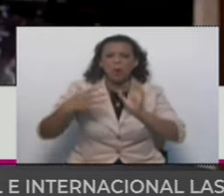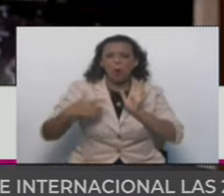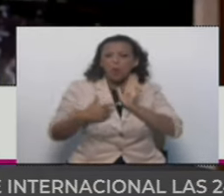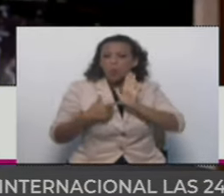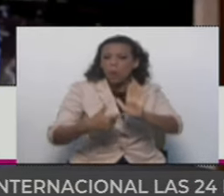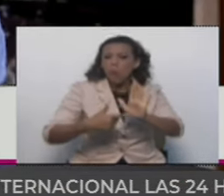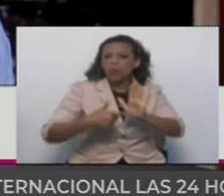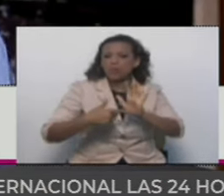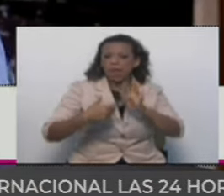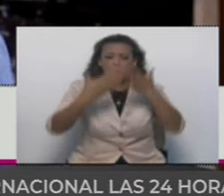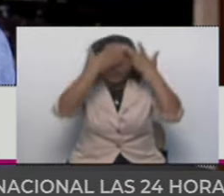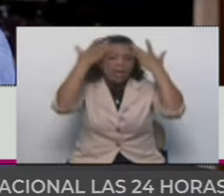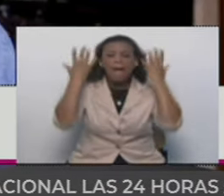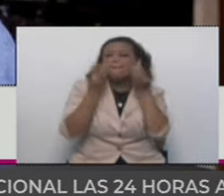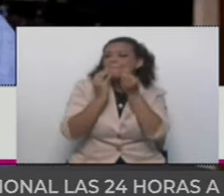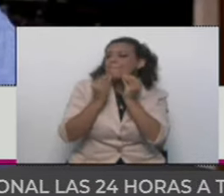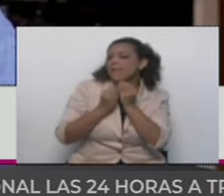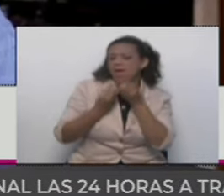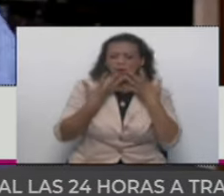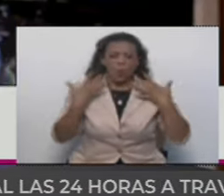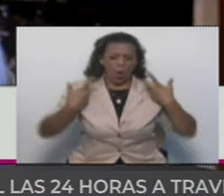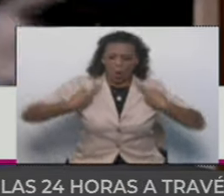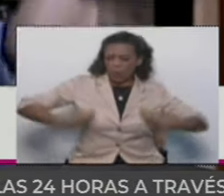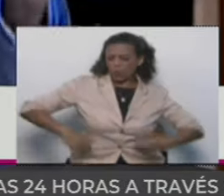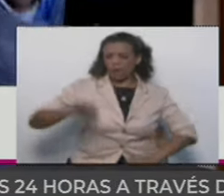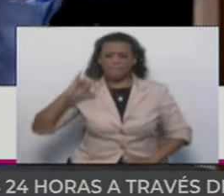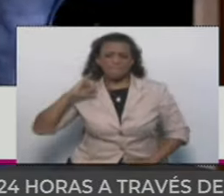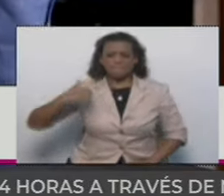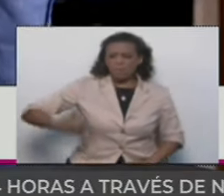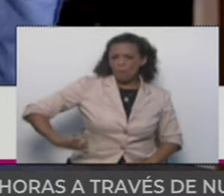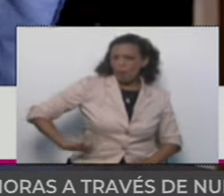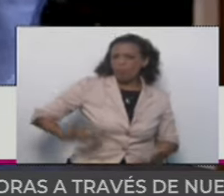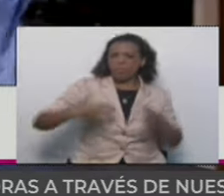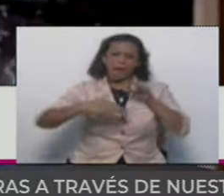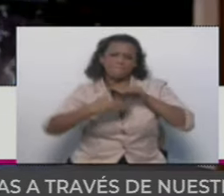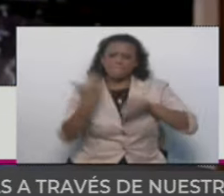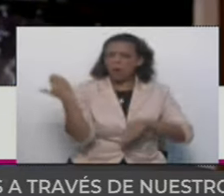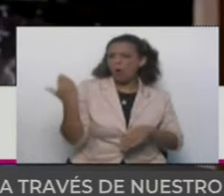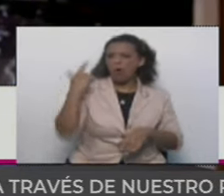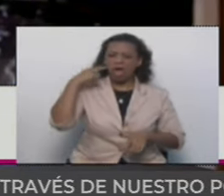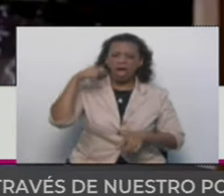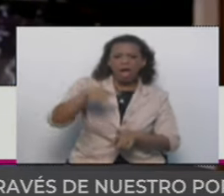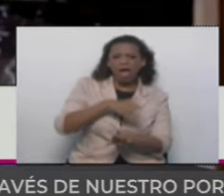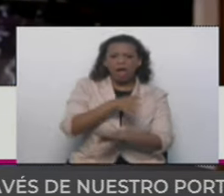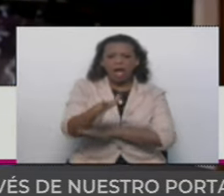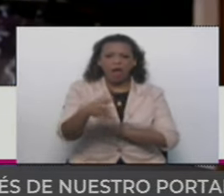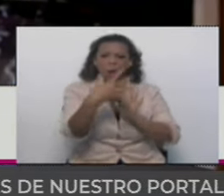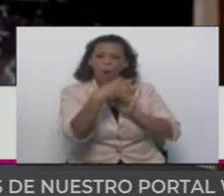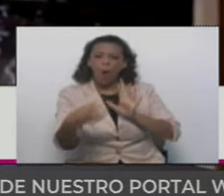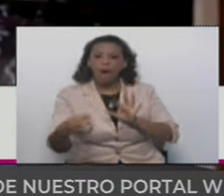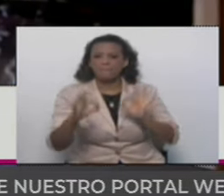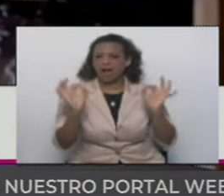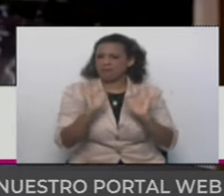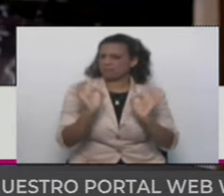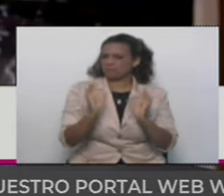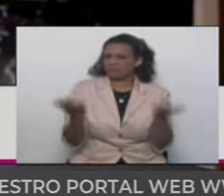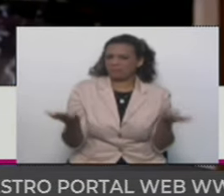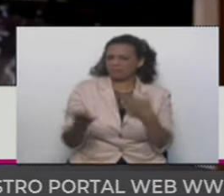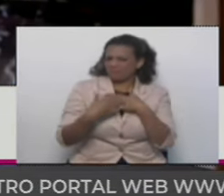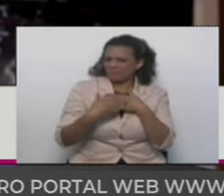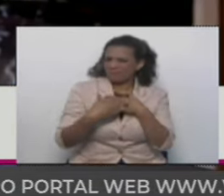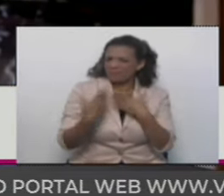música, porque se maquilla chévere, creyendo que la gente iba a salir a la calle a la violencia. Y entonces también dije,